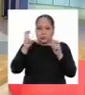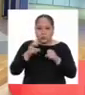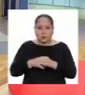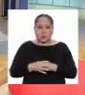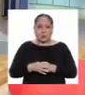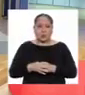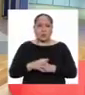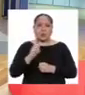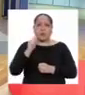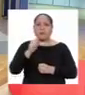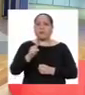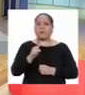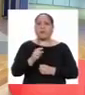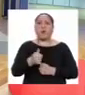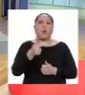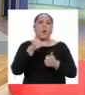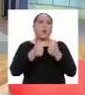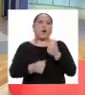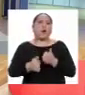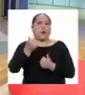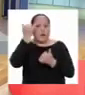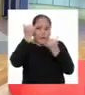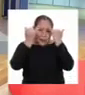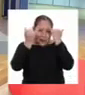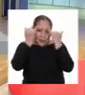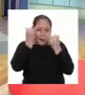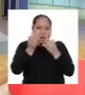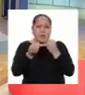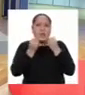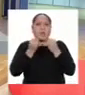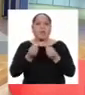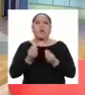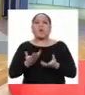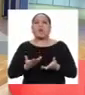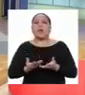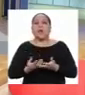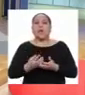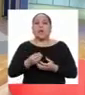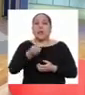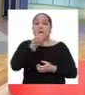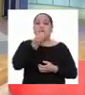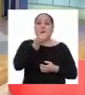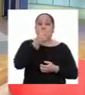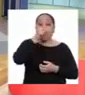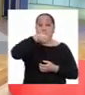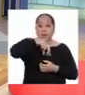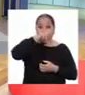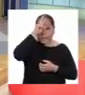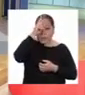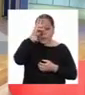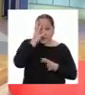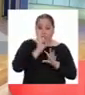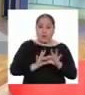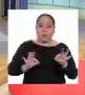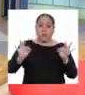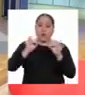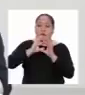La percepción de las personas sobre los factores que contribuyen a que la cocina peruana